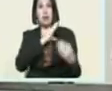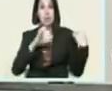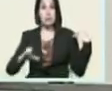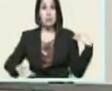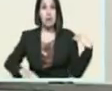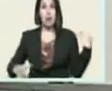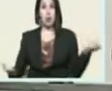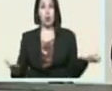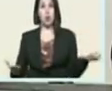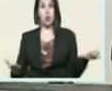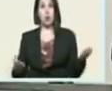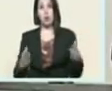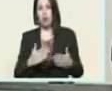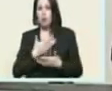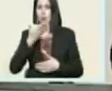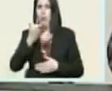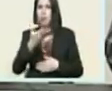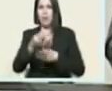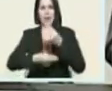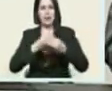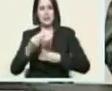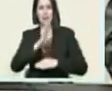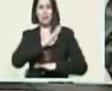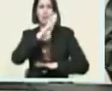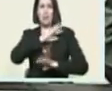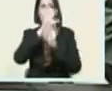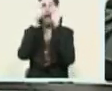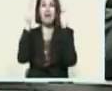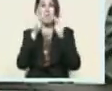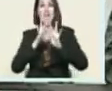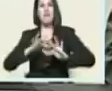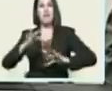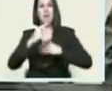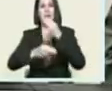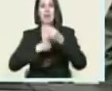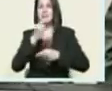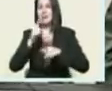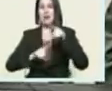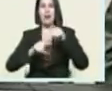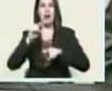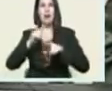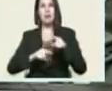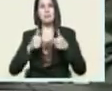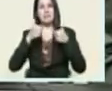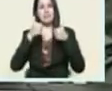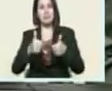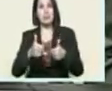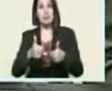cristiano, tiene la posibilidad de crear su propia forma de hacer las cosas,